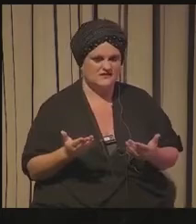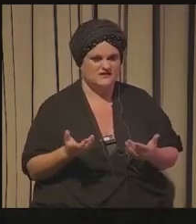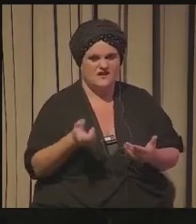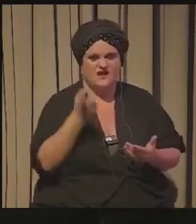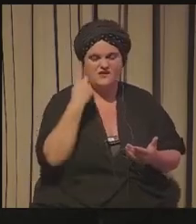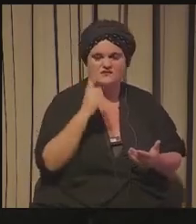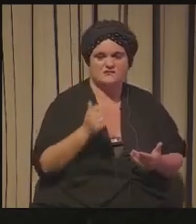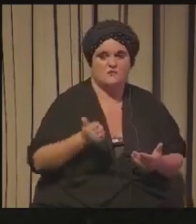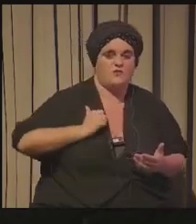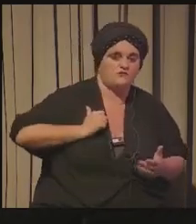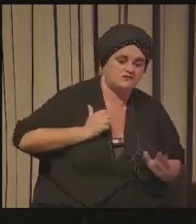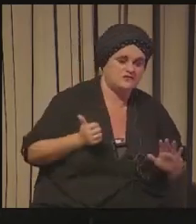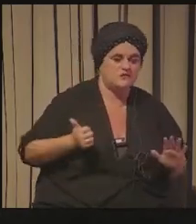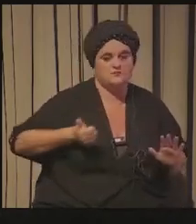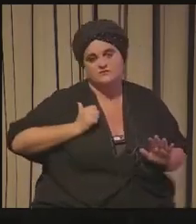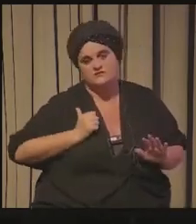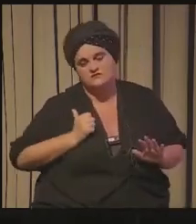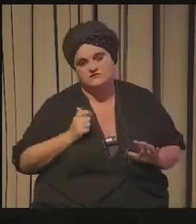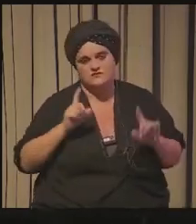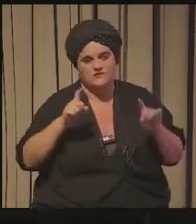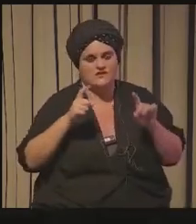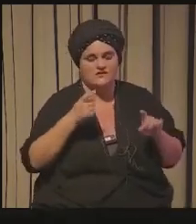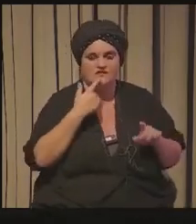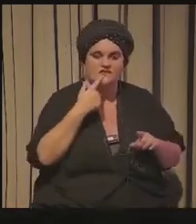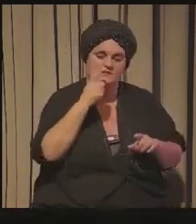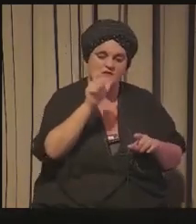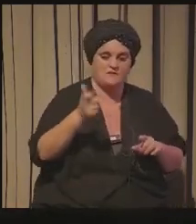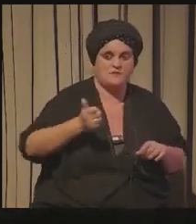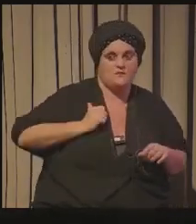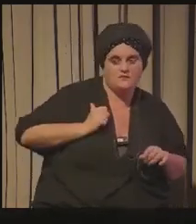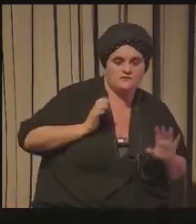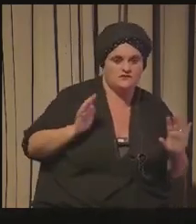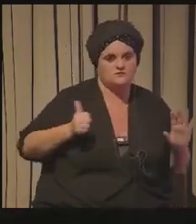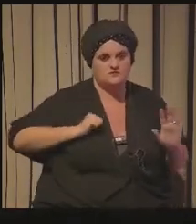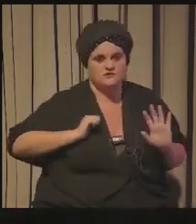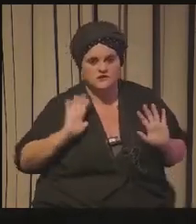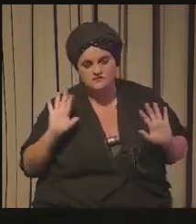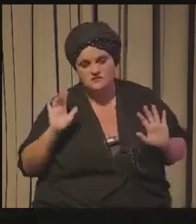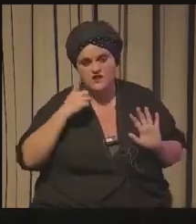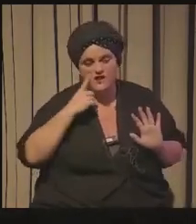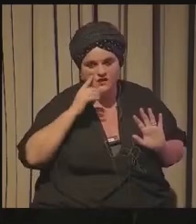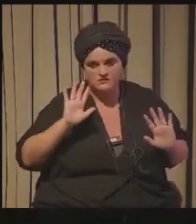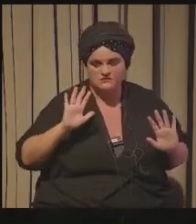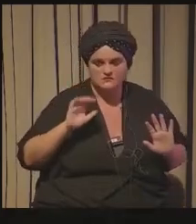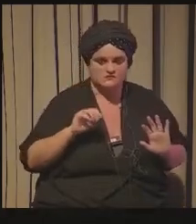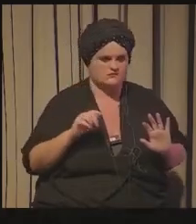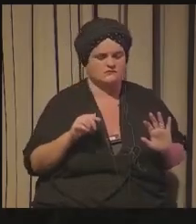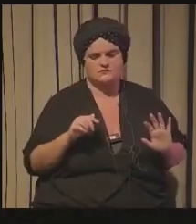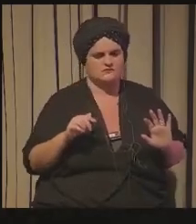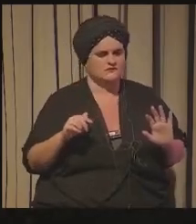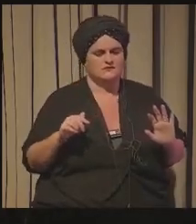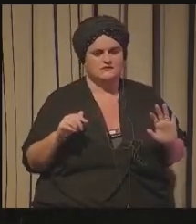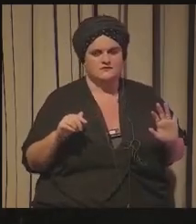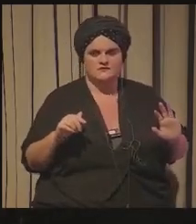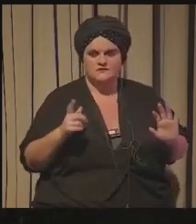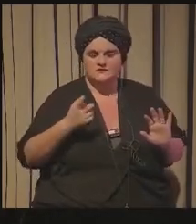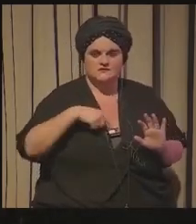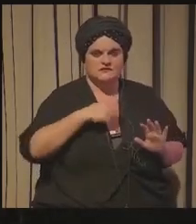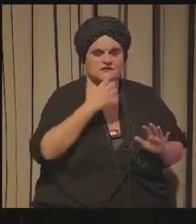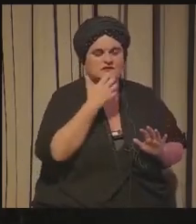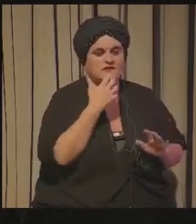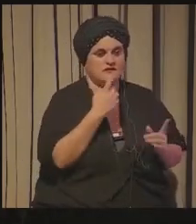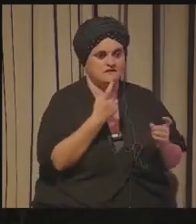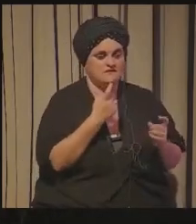por si acaso. Es la educación que llamamos por si acaso. Y lo que nosotros queremos es educación justo a tiempo. Si me hace